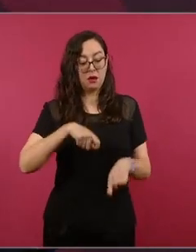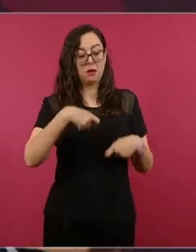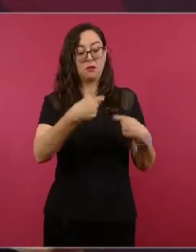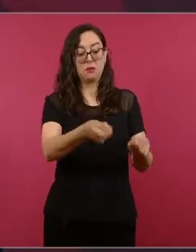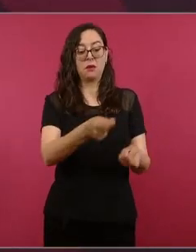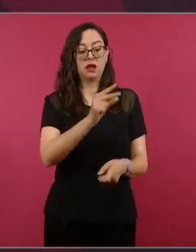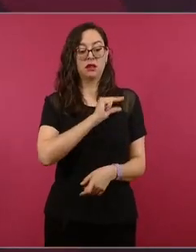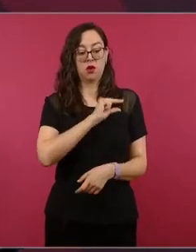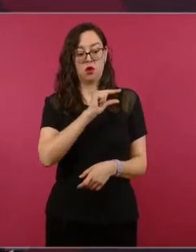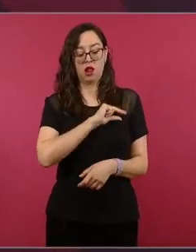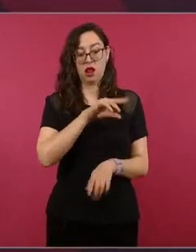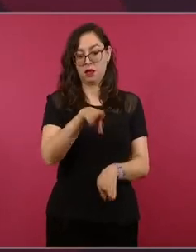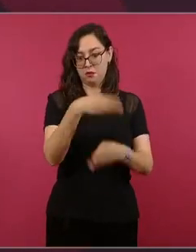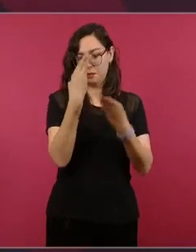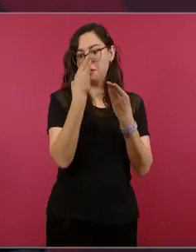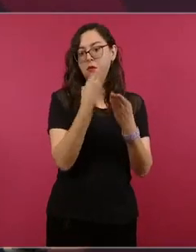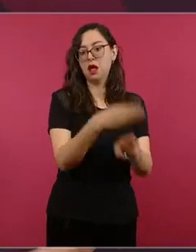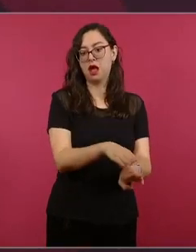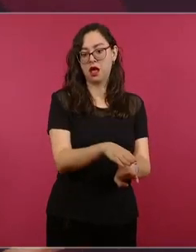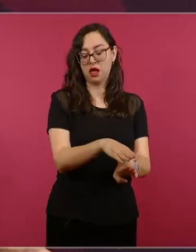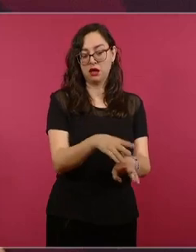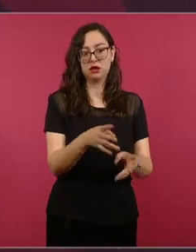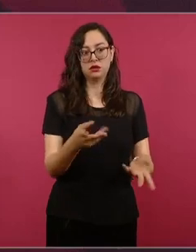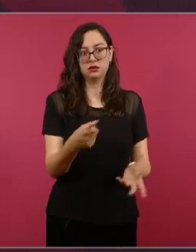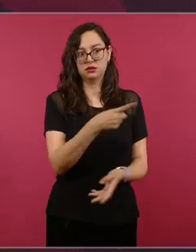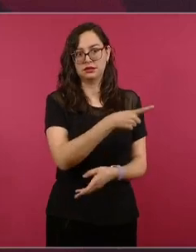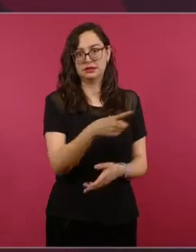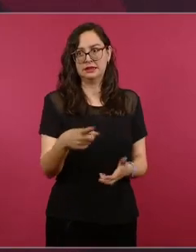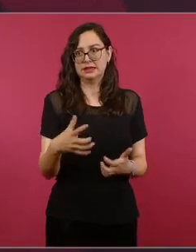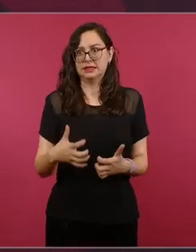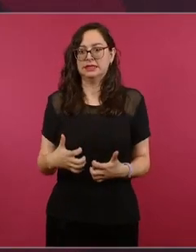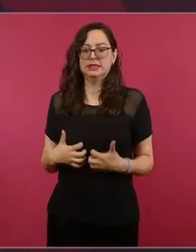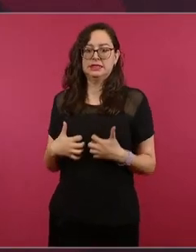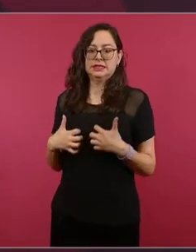pues no les gustó.